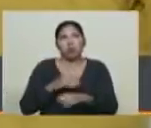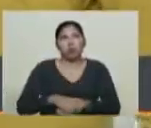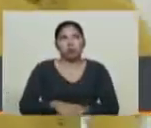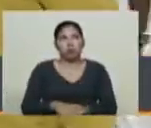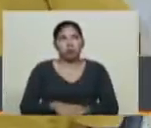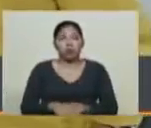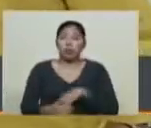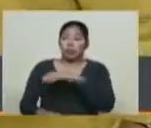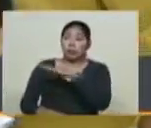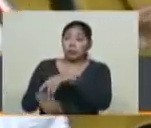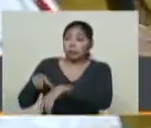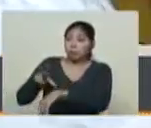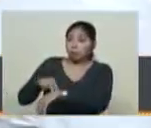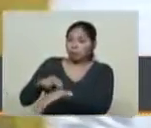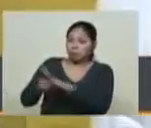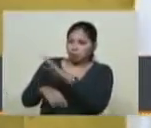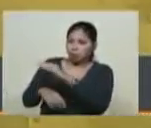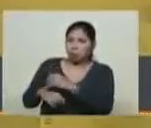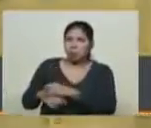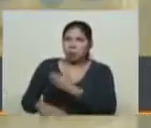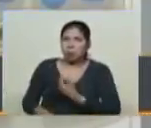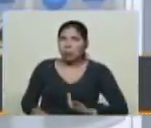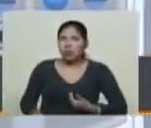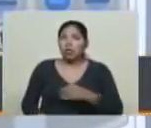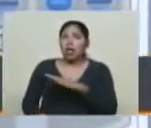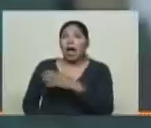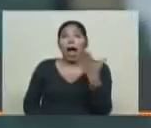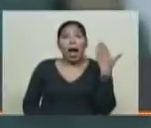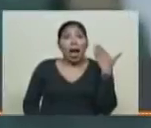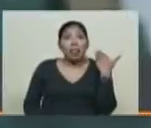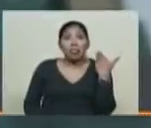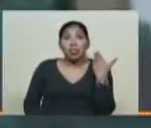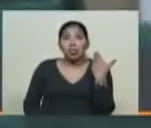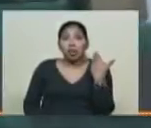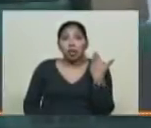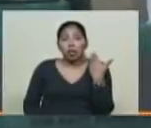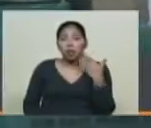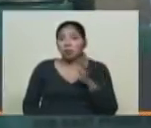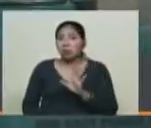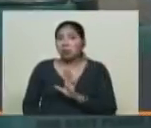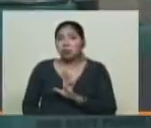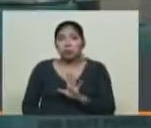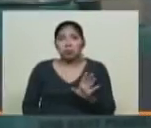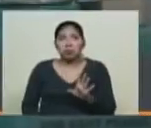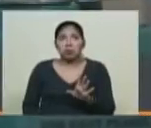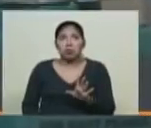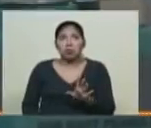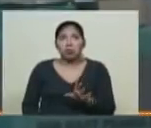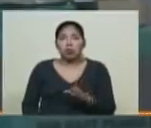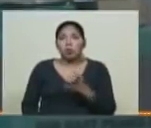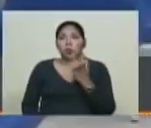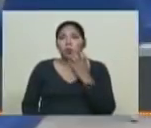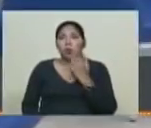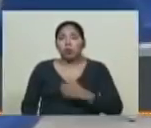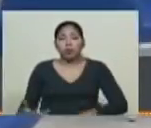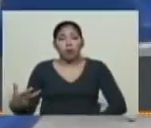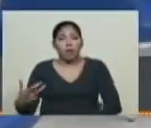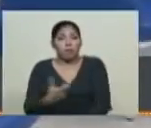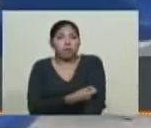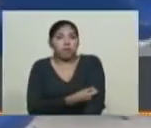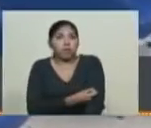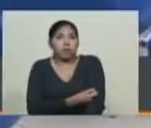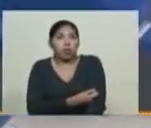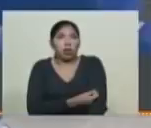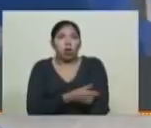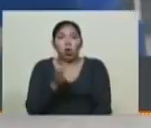Presidente, nosotros no teníamos aquí cómo hacer una punción lumbar o tomar una vía central